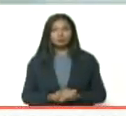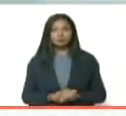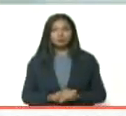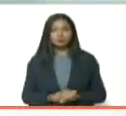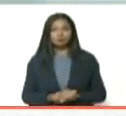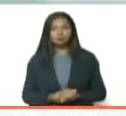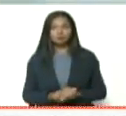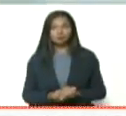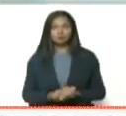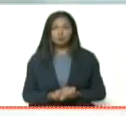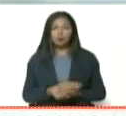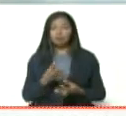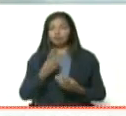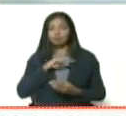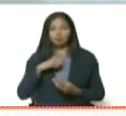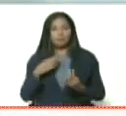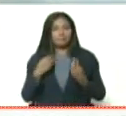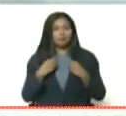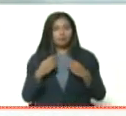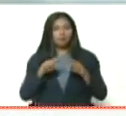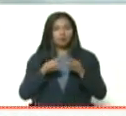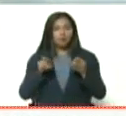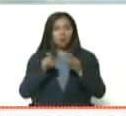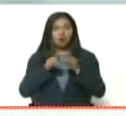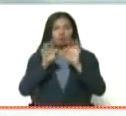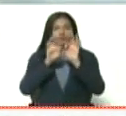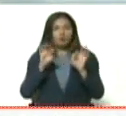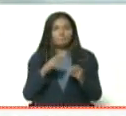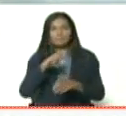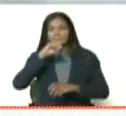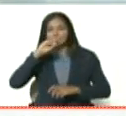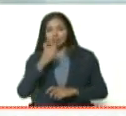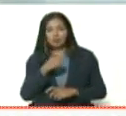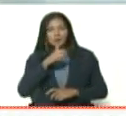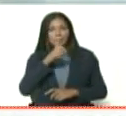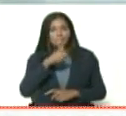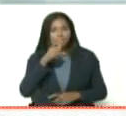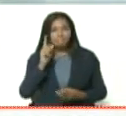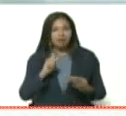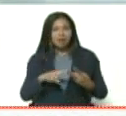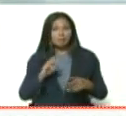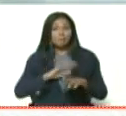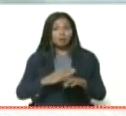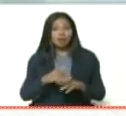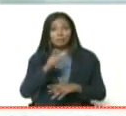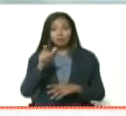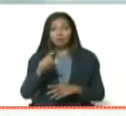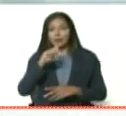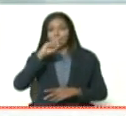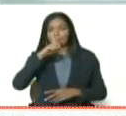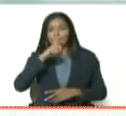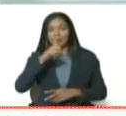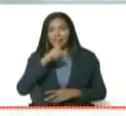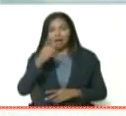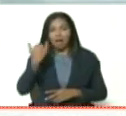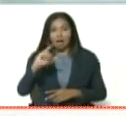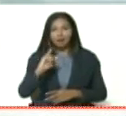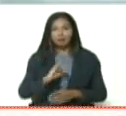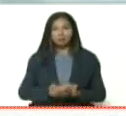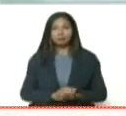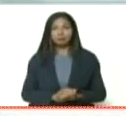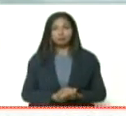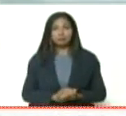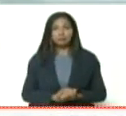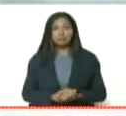¿Cuántas cosas no le pasa a uno en la vida así? Gente envidiosa, gente mala, porque la gente mala existe. Eso me lo decía mi mamá. Mi